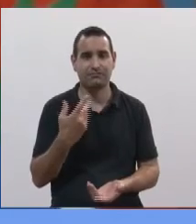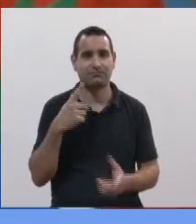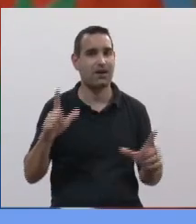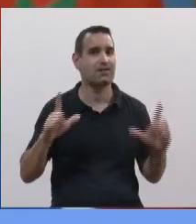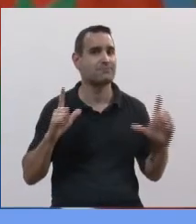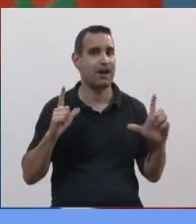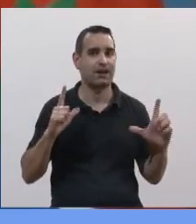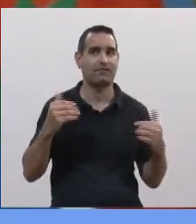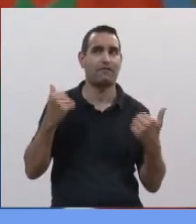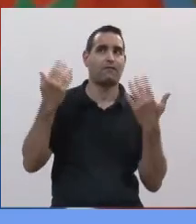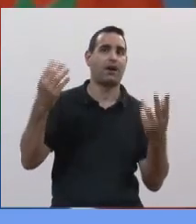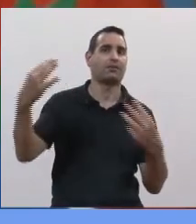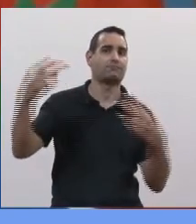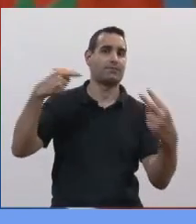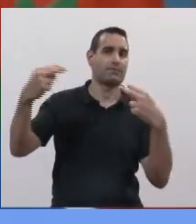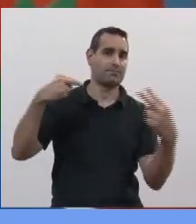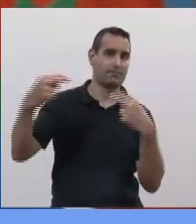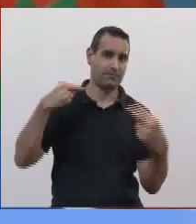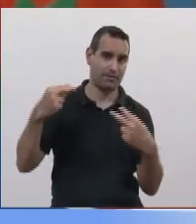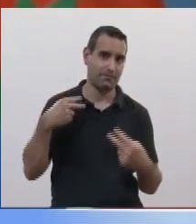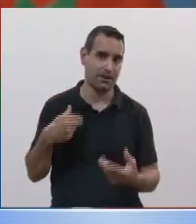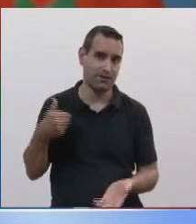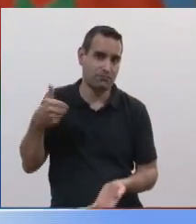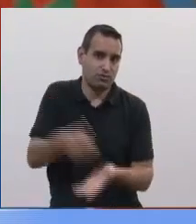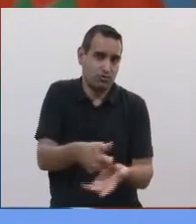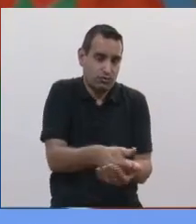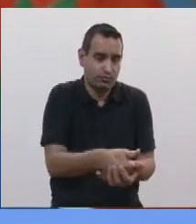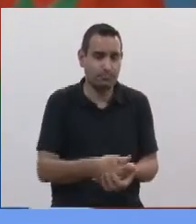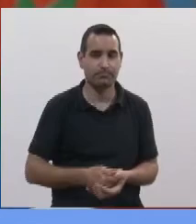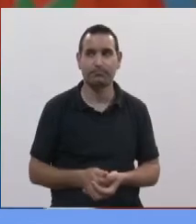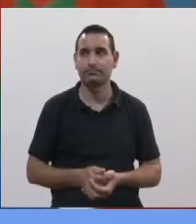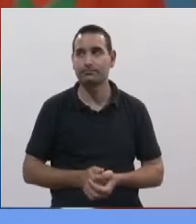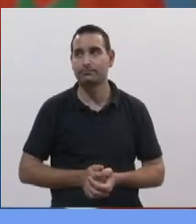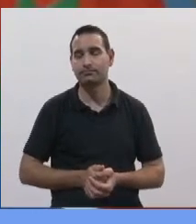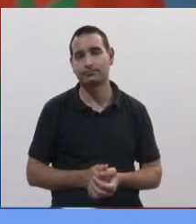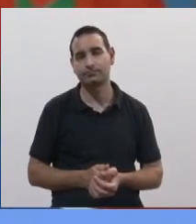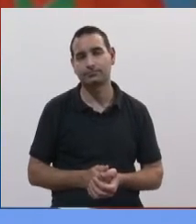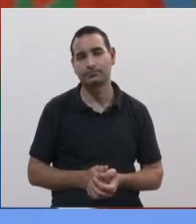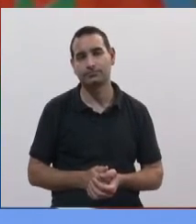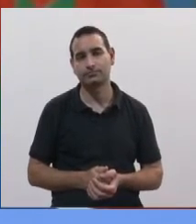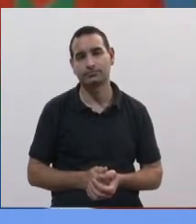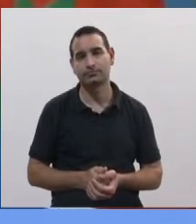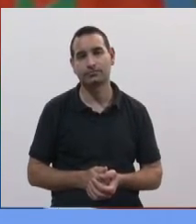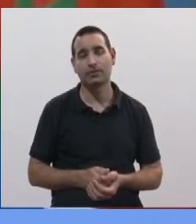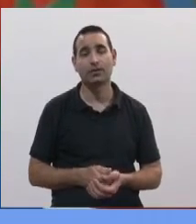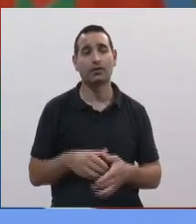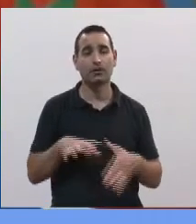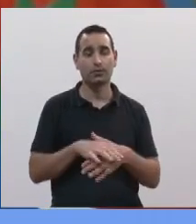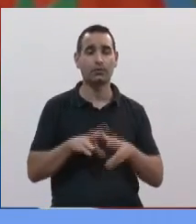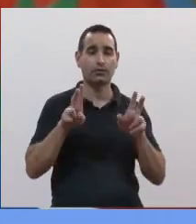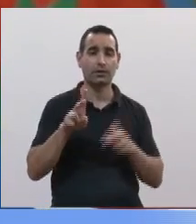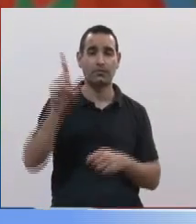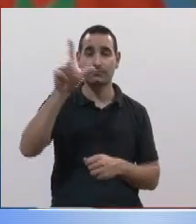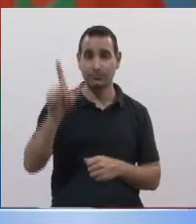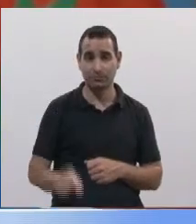imagen hacia el exterior para que esto suceda. Luego, hablar de un país federal